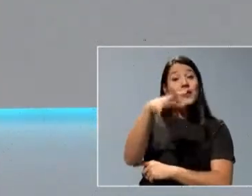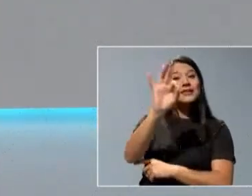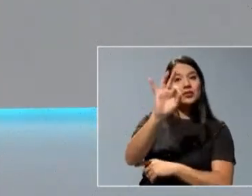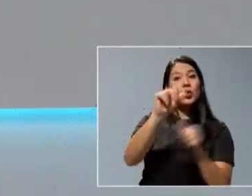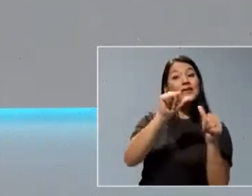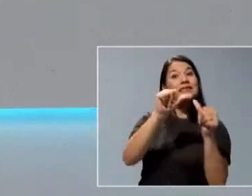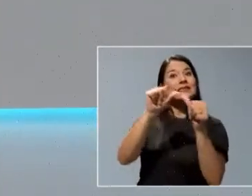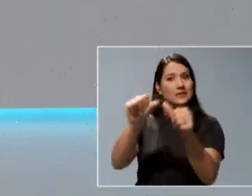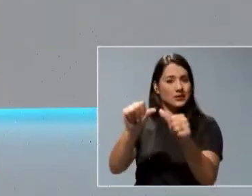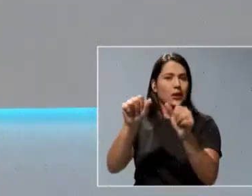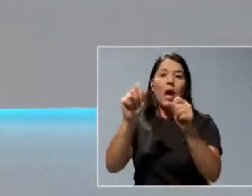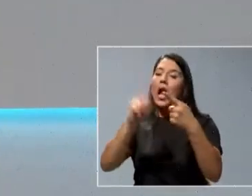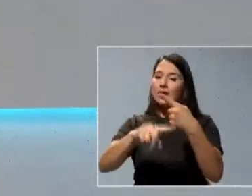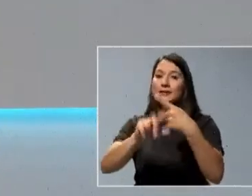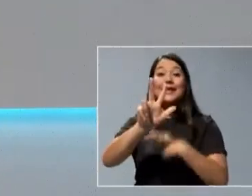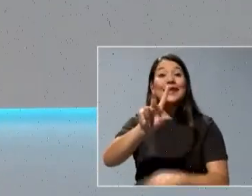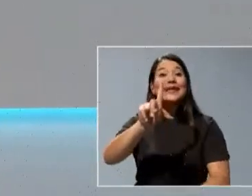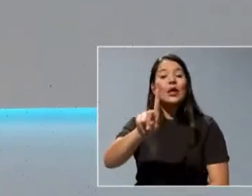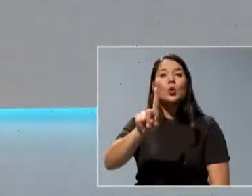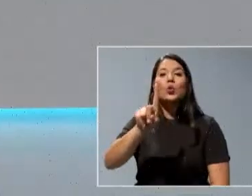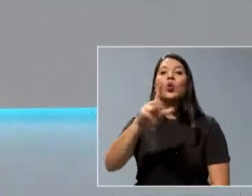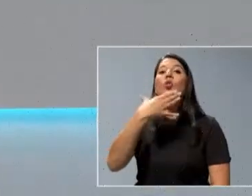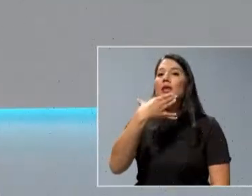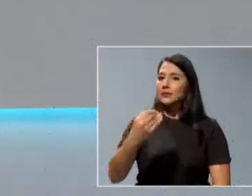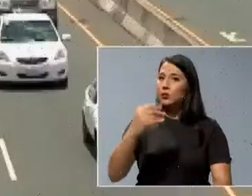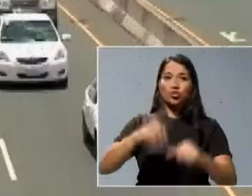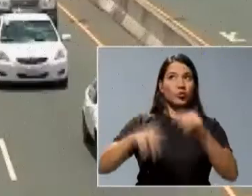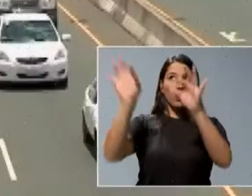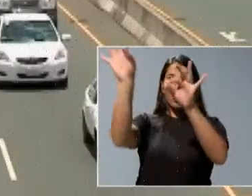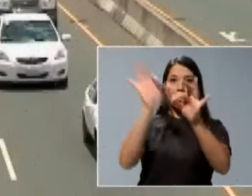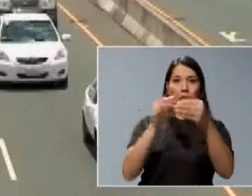31 de diciembre, por lo cual no se debe retirar antes.